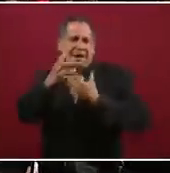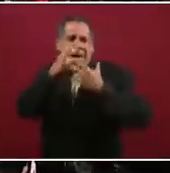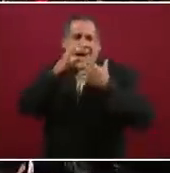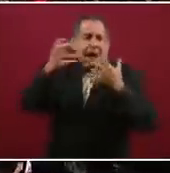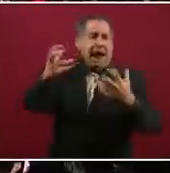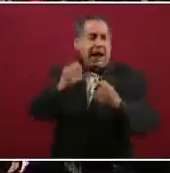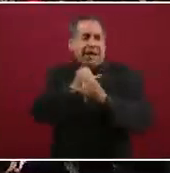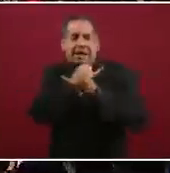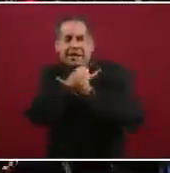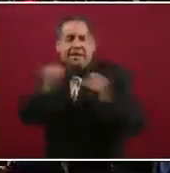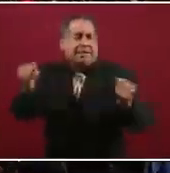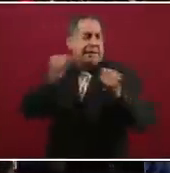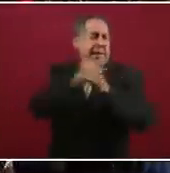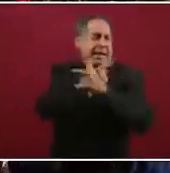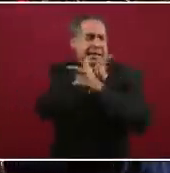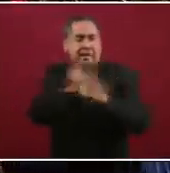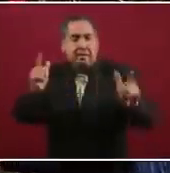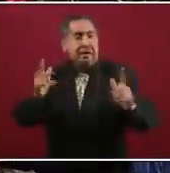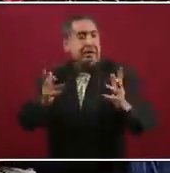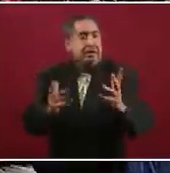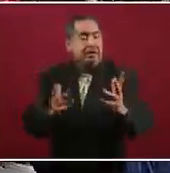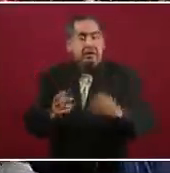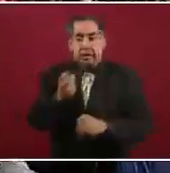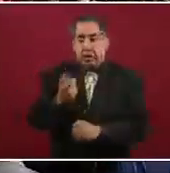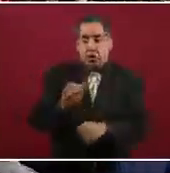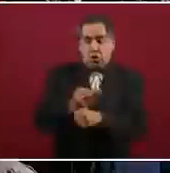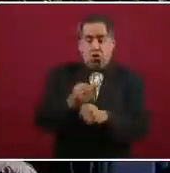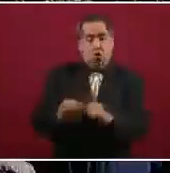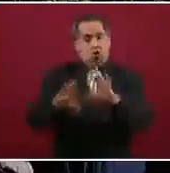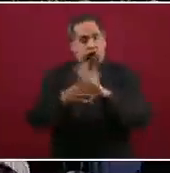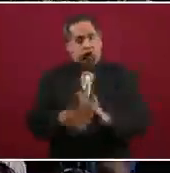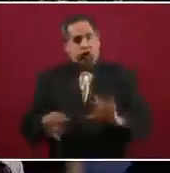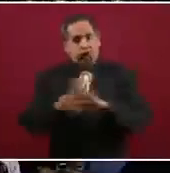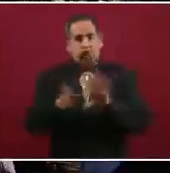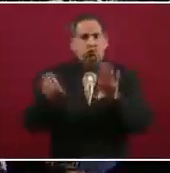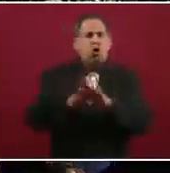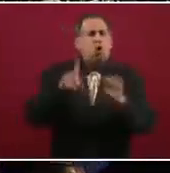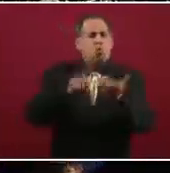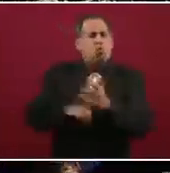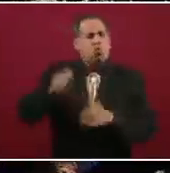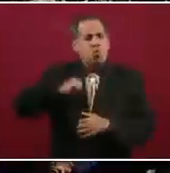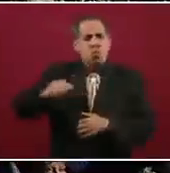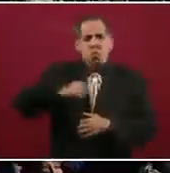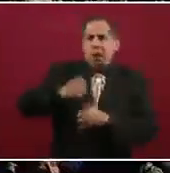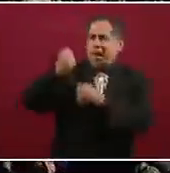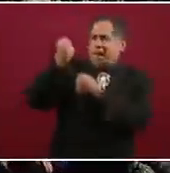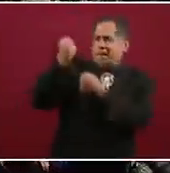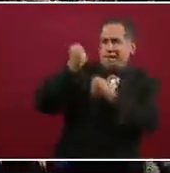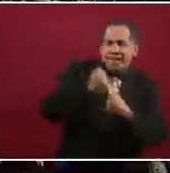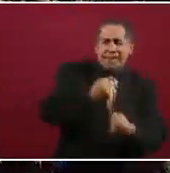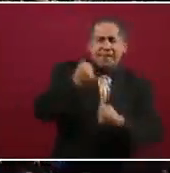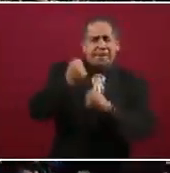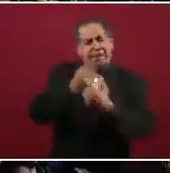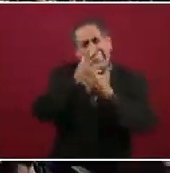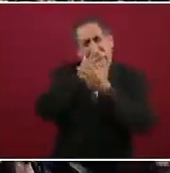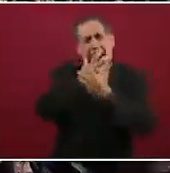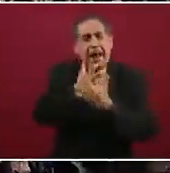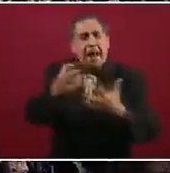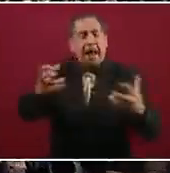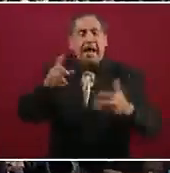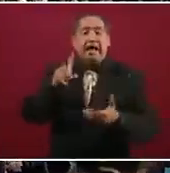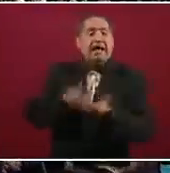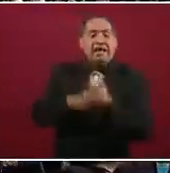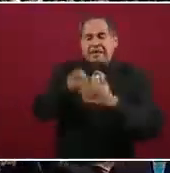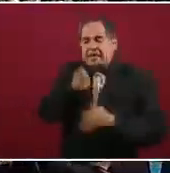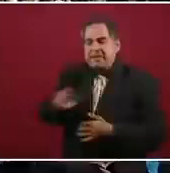que en esta transmisión especial conoceremos los alcances del grito de Dolores protagonizado por nuestro padre